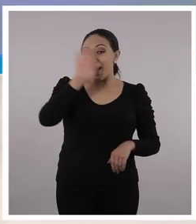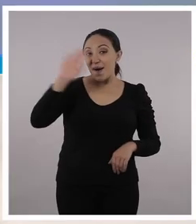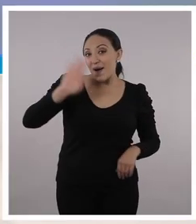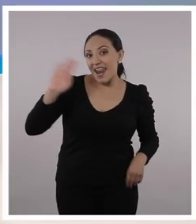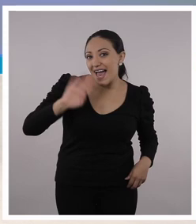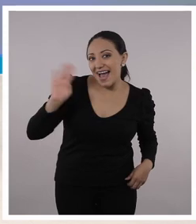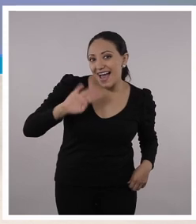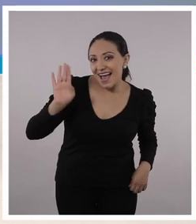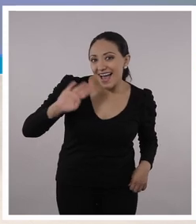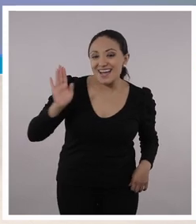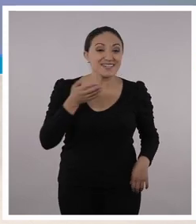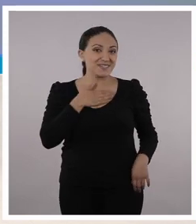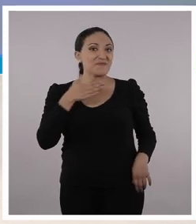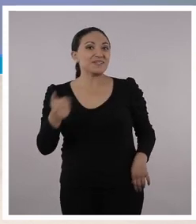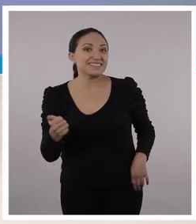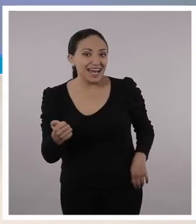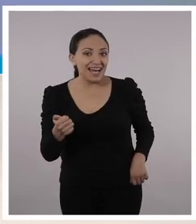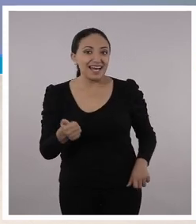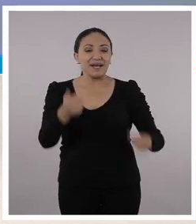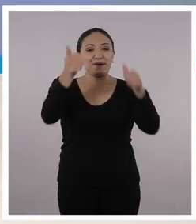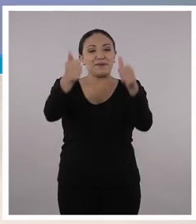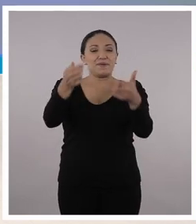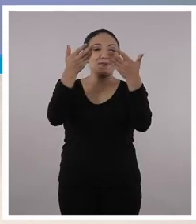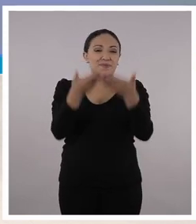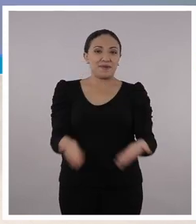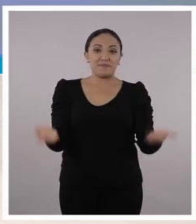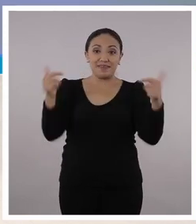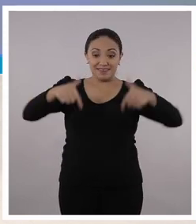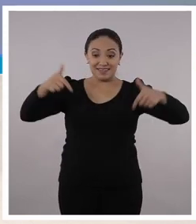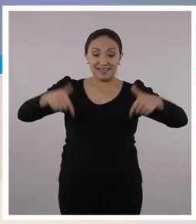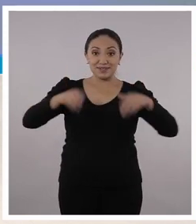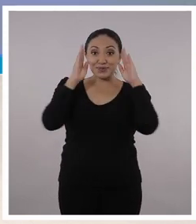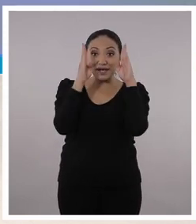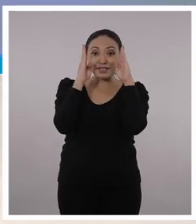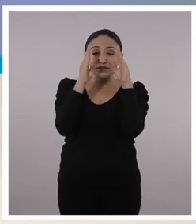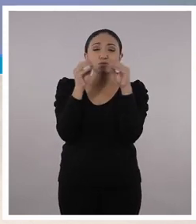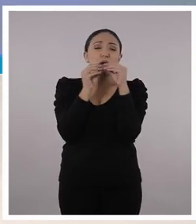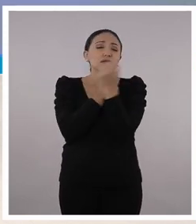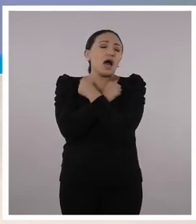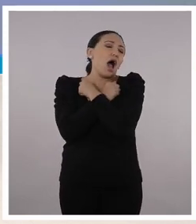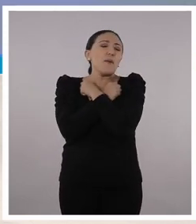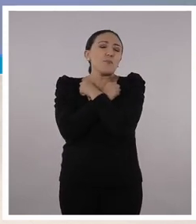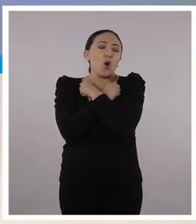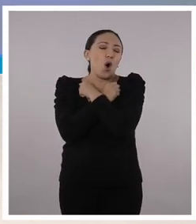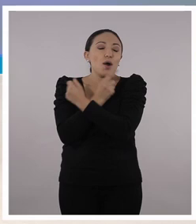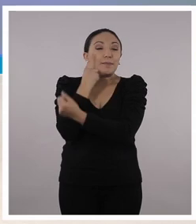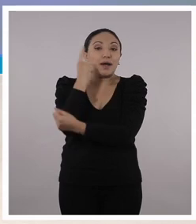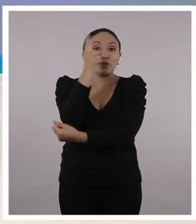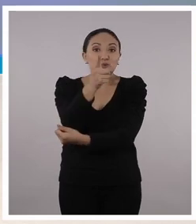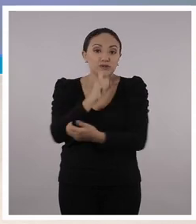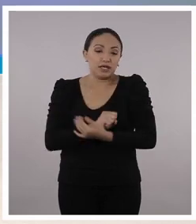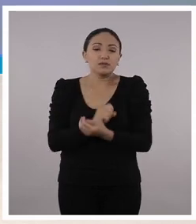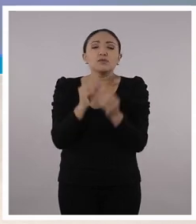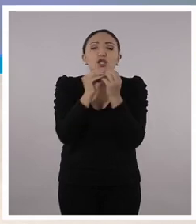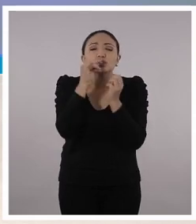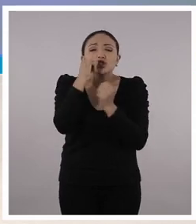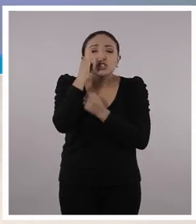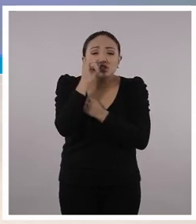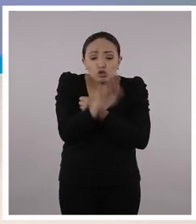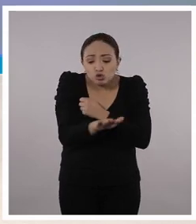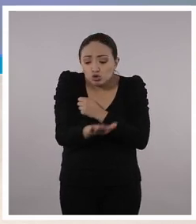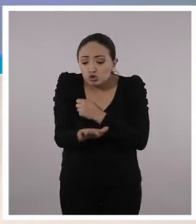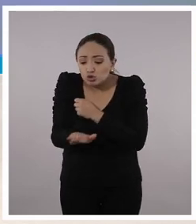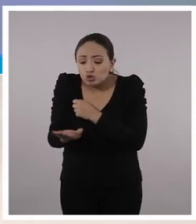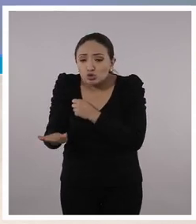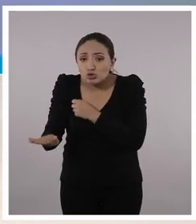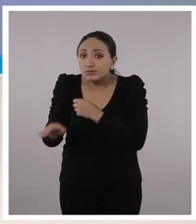¡Hola, hola! ¿Cómo están? Bienvenidos y bienvenidas. Ya saben, este es su programa hecho con muchísimo cariño para ustedes, los más